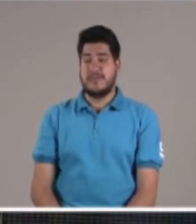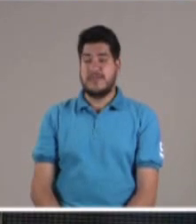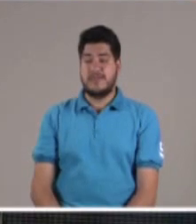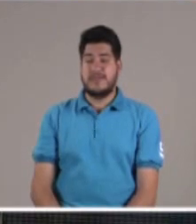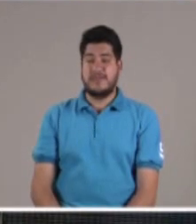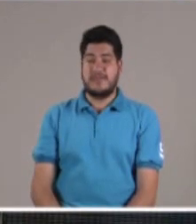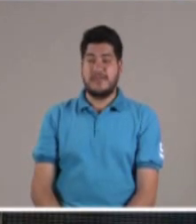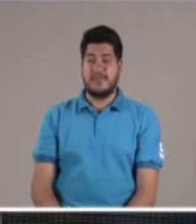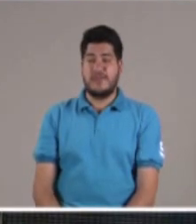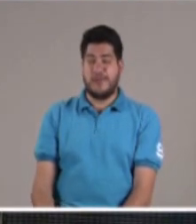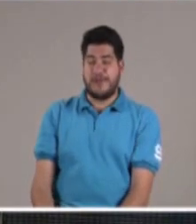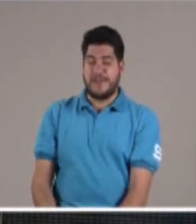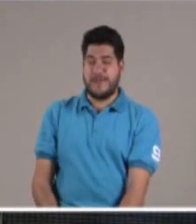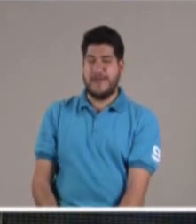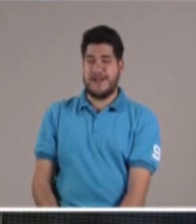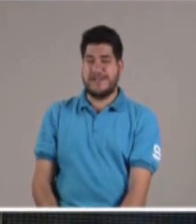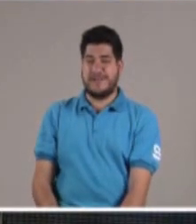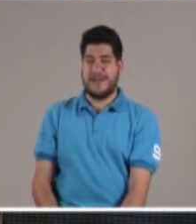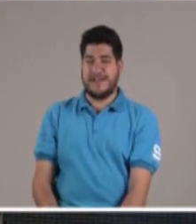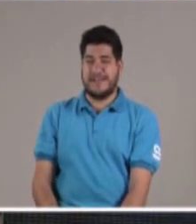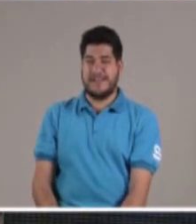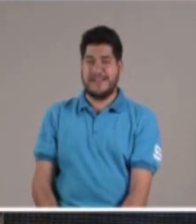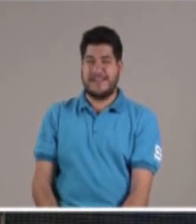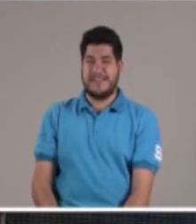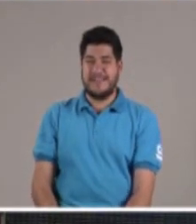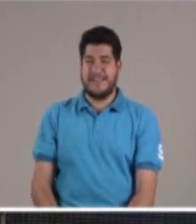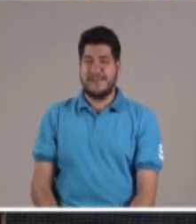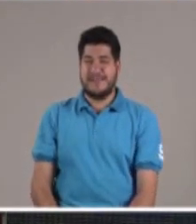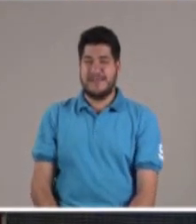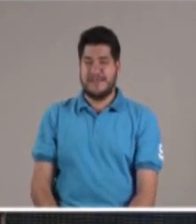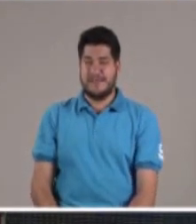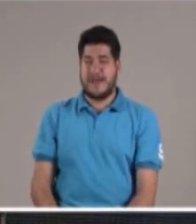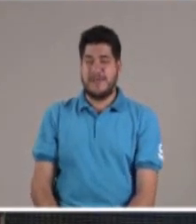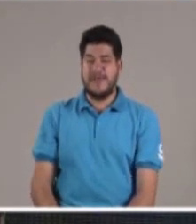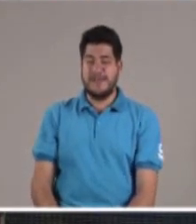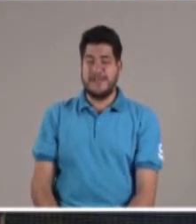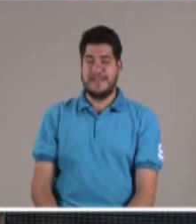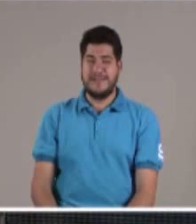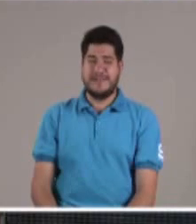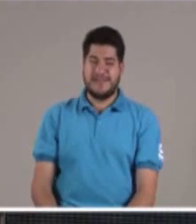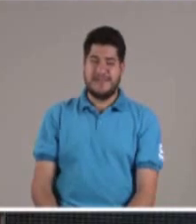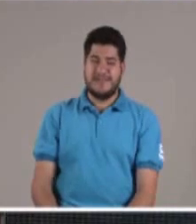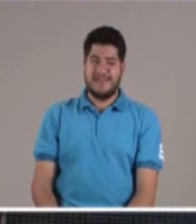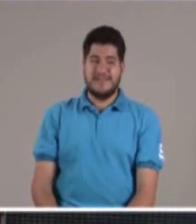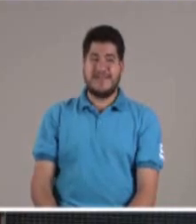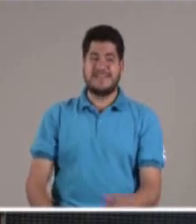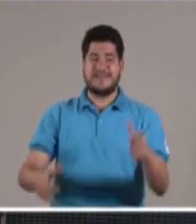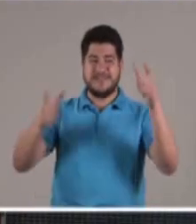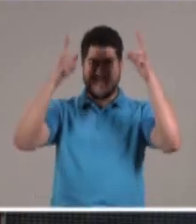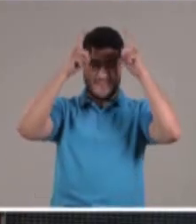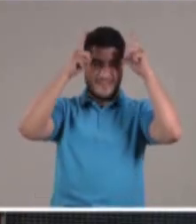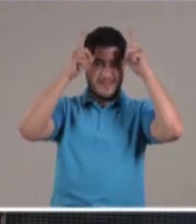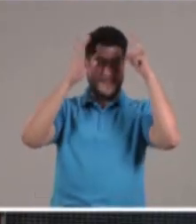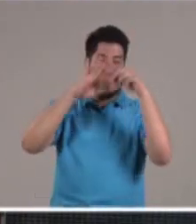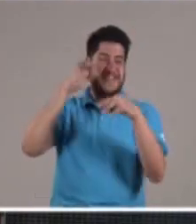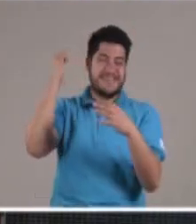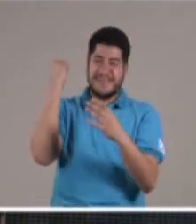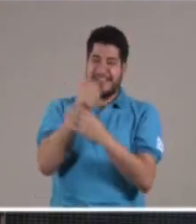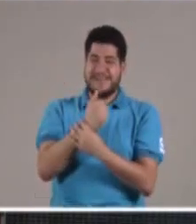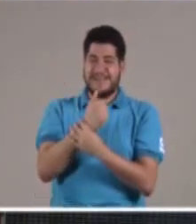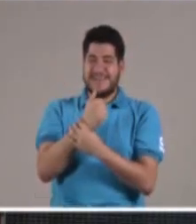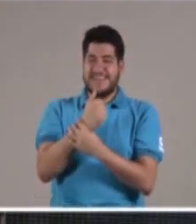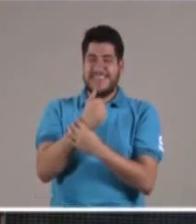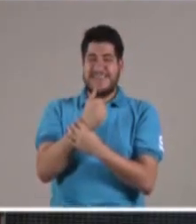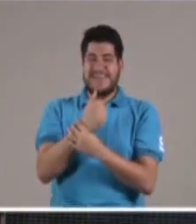un hijo refiriéndose a él el buey del holocausto Por decirlo así